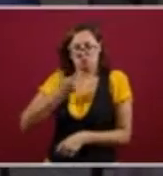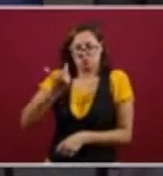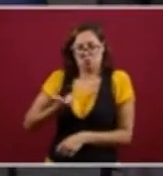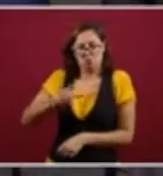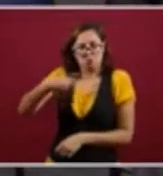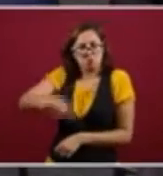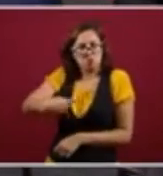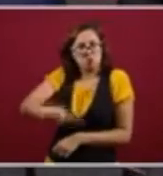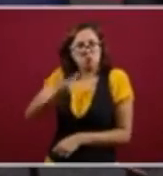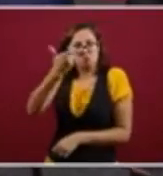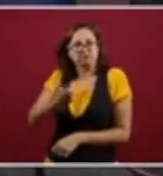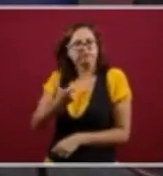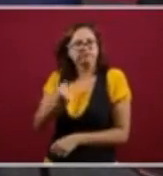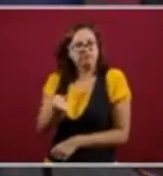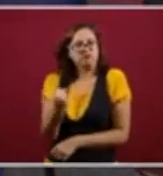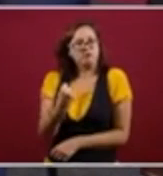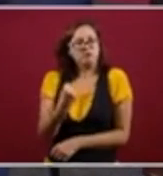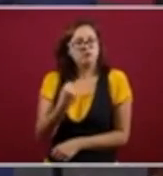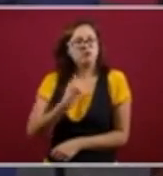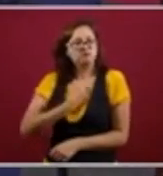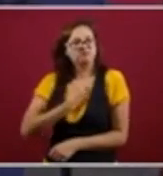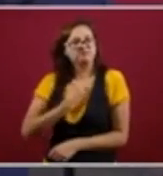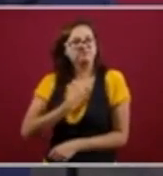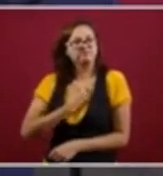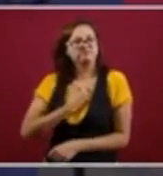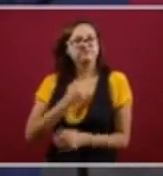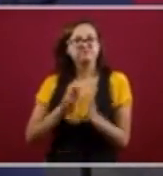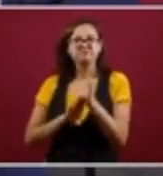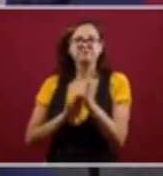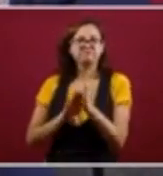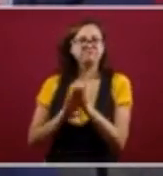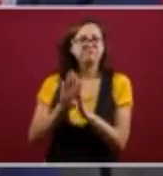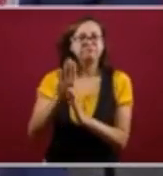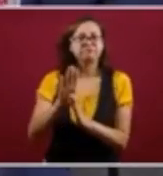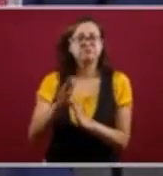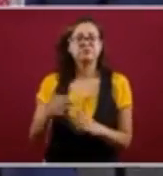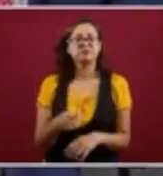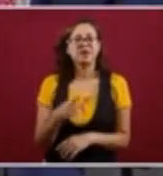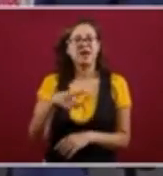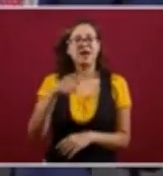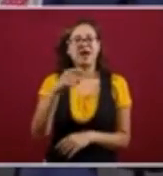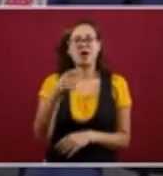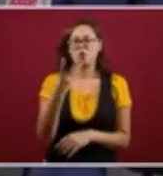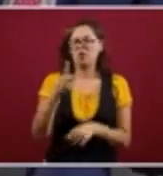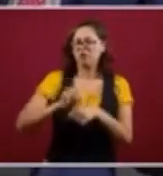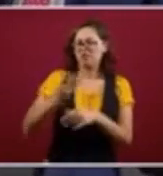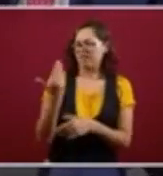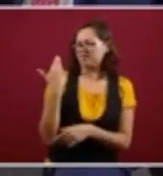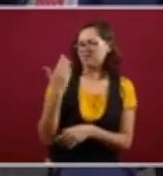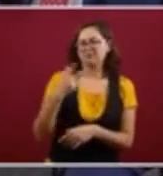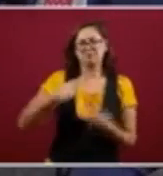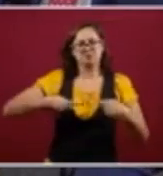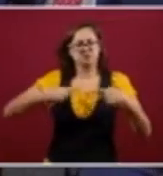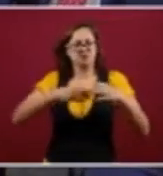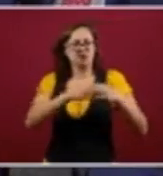resistió. Les digo qué decían los expertos antier, o hace 4 días,